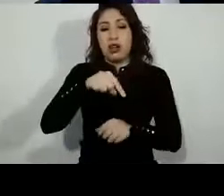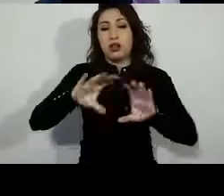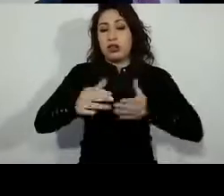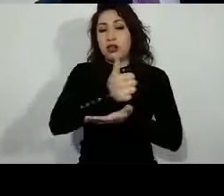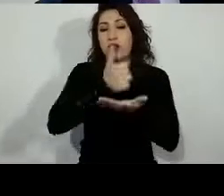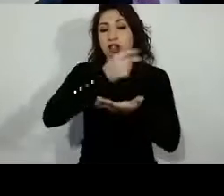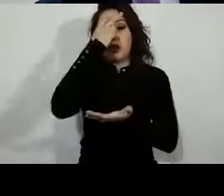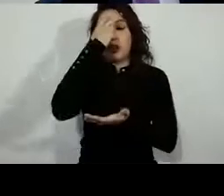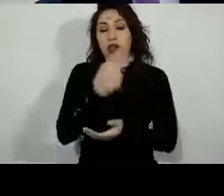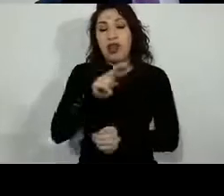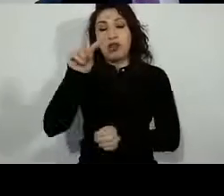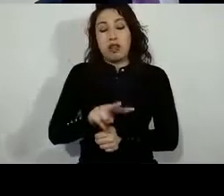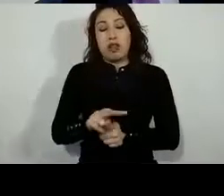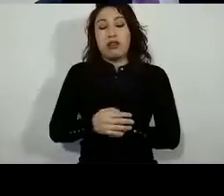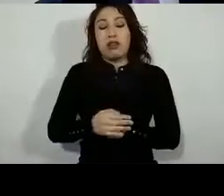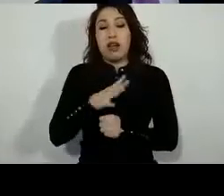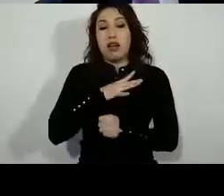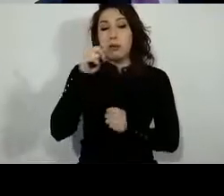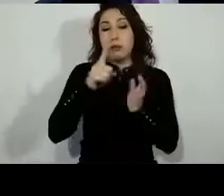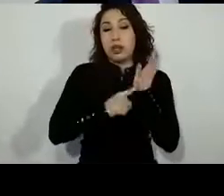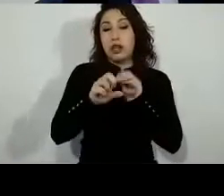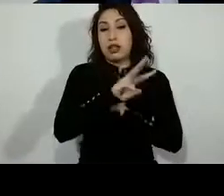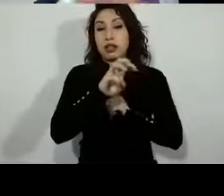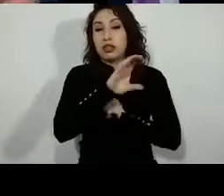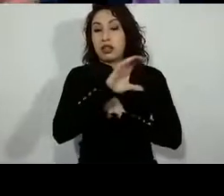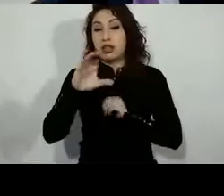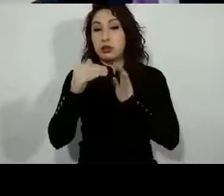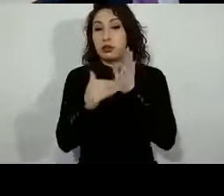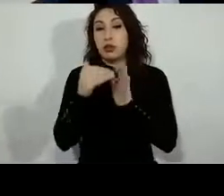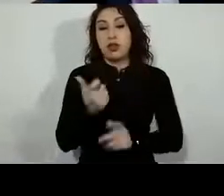Estamos hablando de 1.300 millones de pesos.